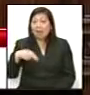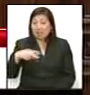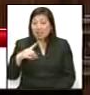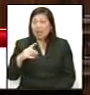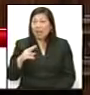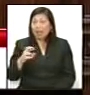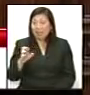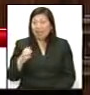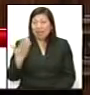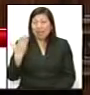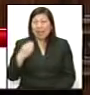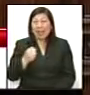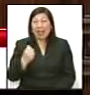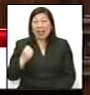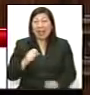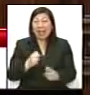presentar